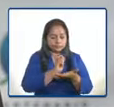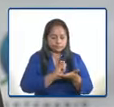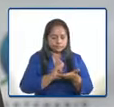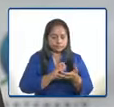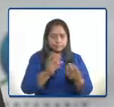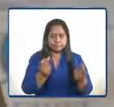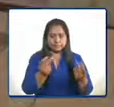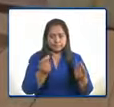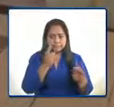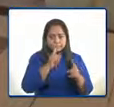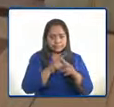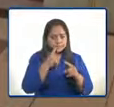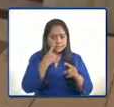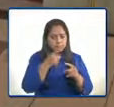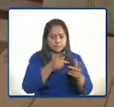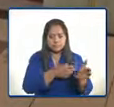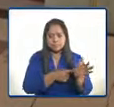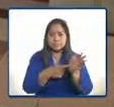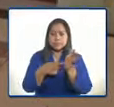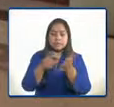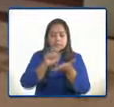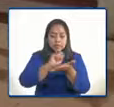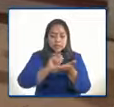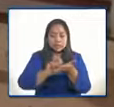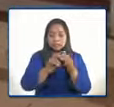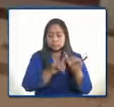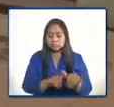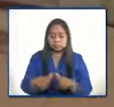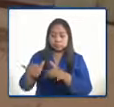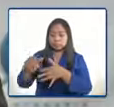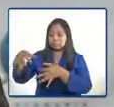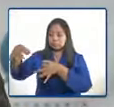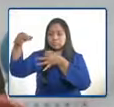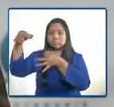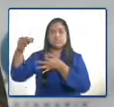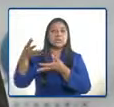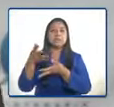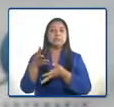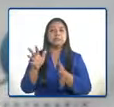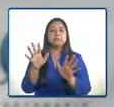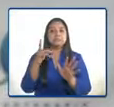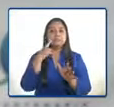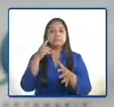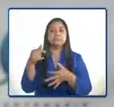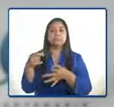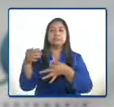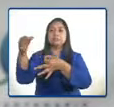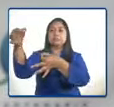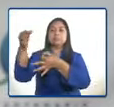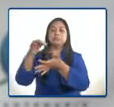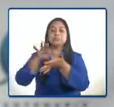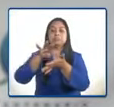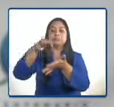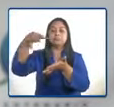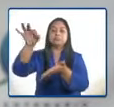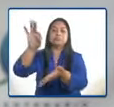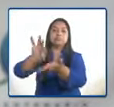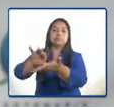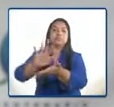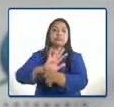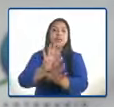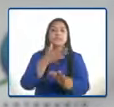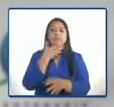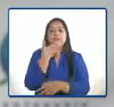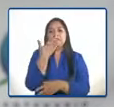los biométricos y esa misma hoja la imprimimos y de una vez podemos entregar el sticker. Esa es una manera que